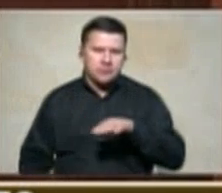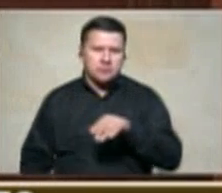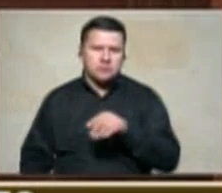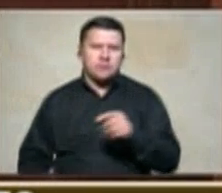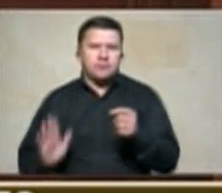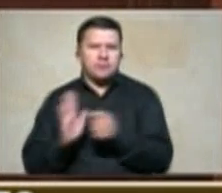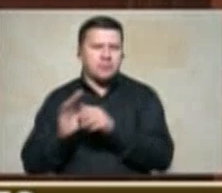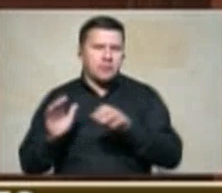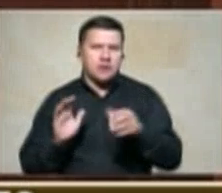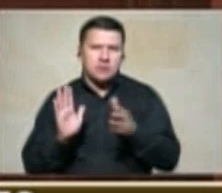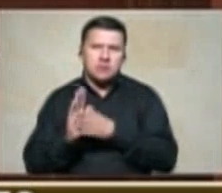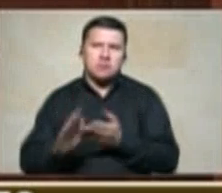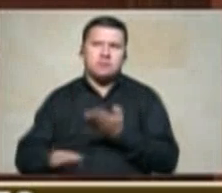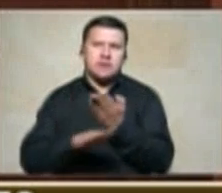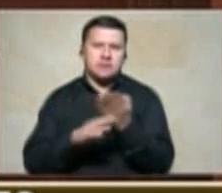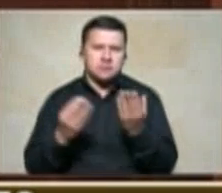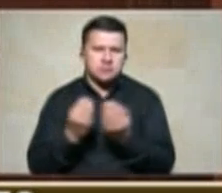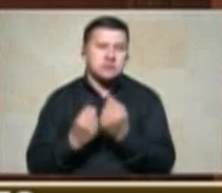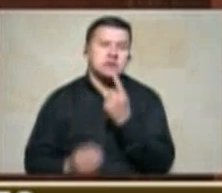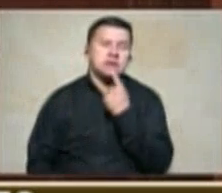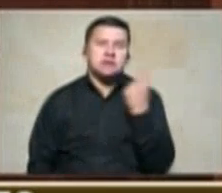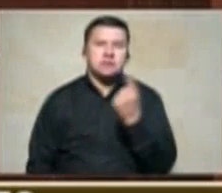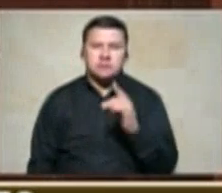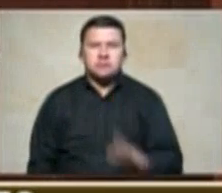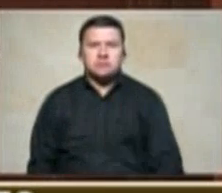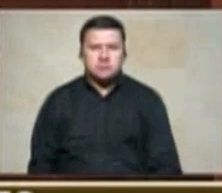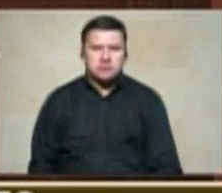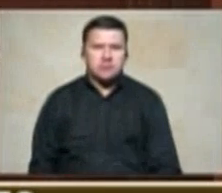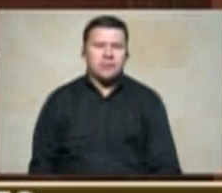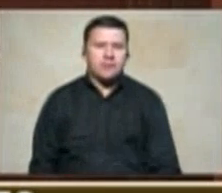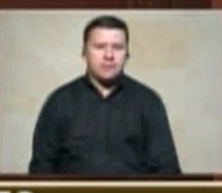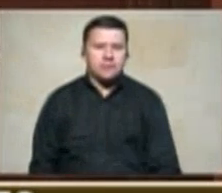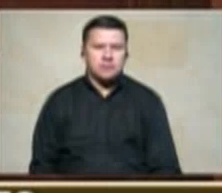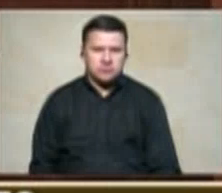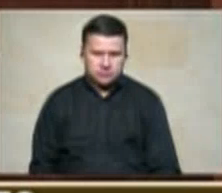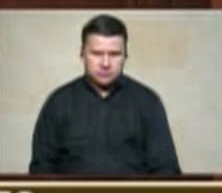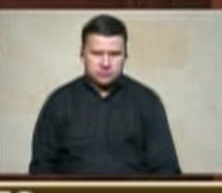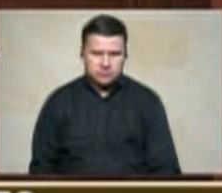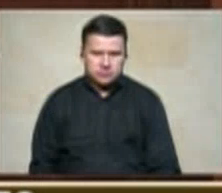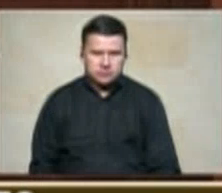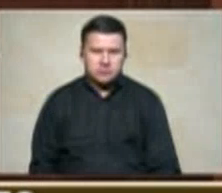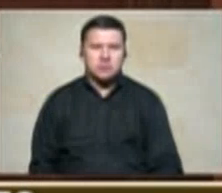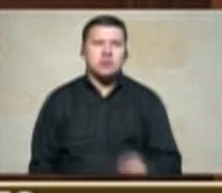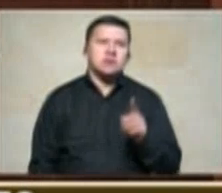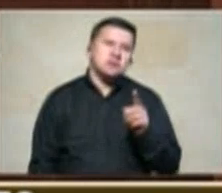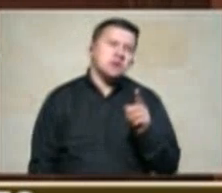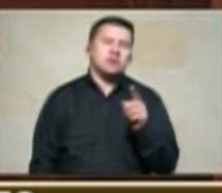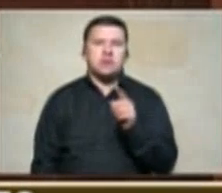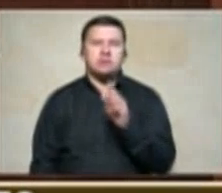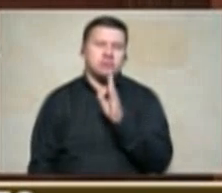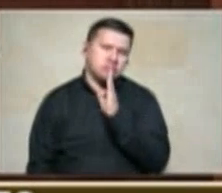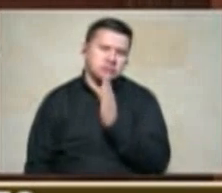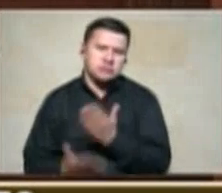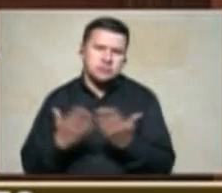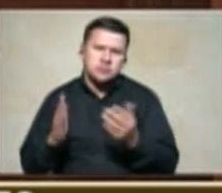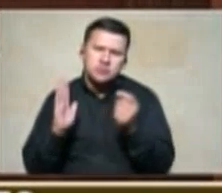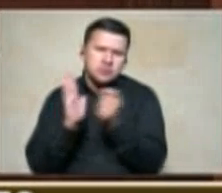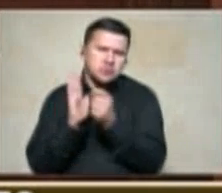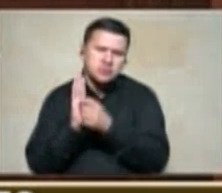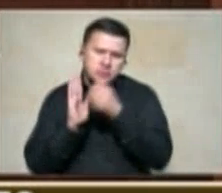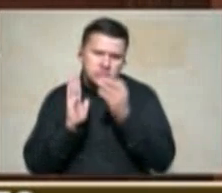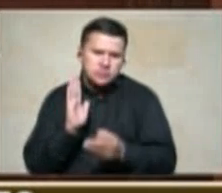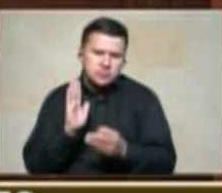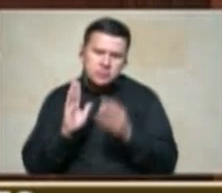la acción que se solicita. Es decir, que tanto para unos o para otros, dependiendo del caso puntual y